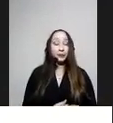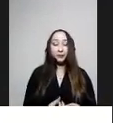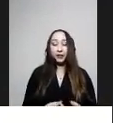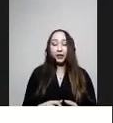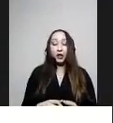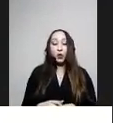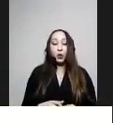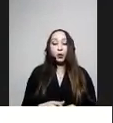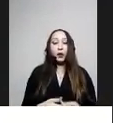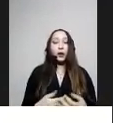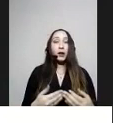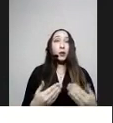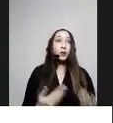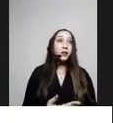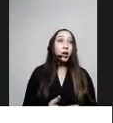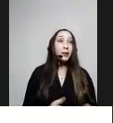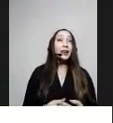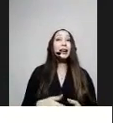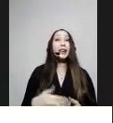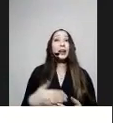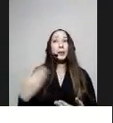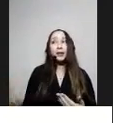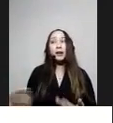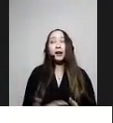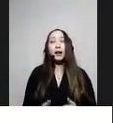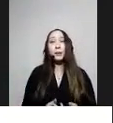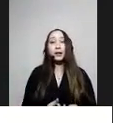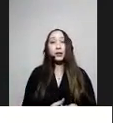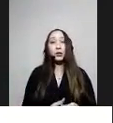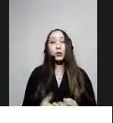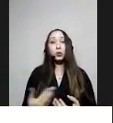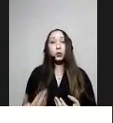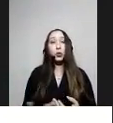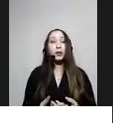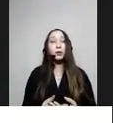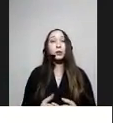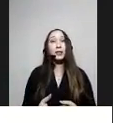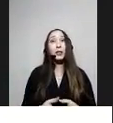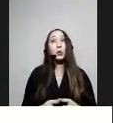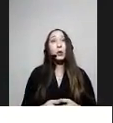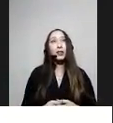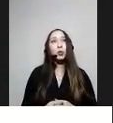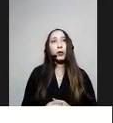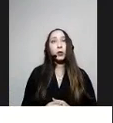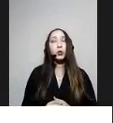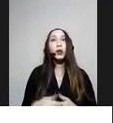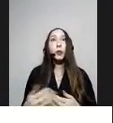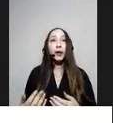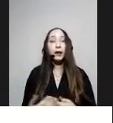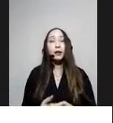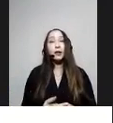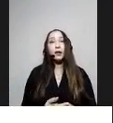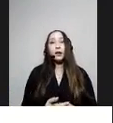hospital. Cuando es llevada al hospital, ella pide al Departamento de Recursos Humanos que se levante un caso por acoso